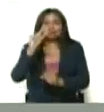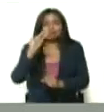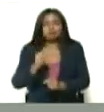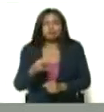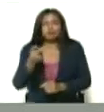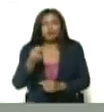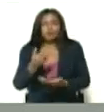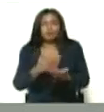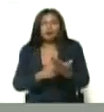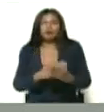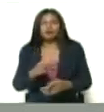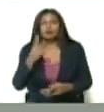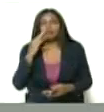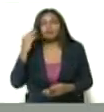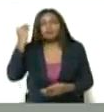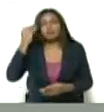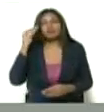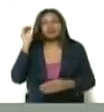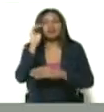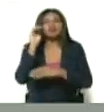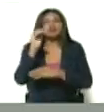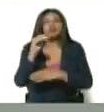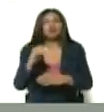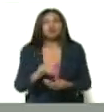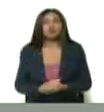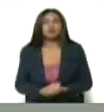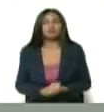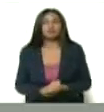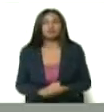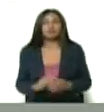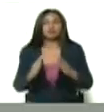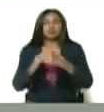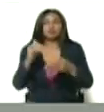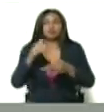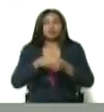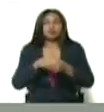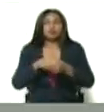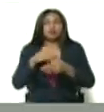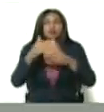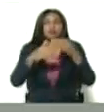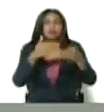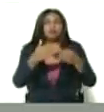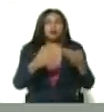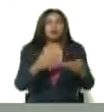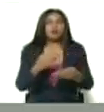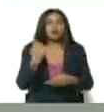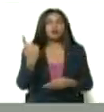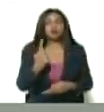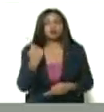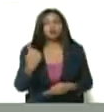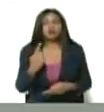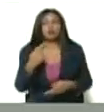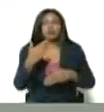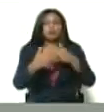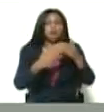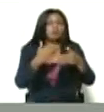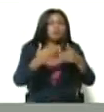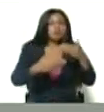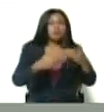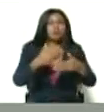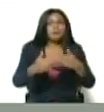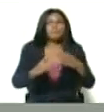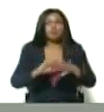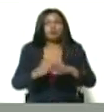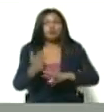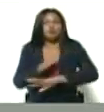en el futuro las cuarentenas van a ser periódicas, no una sola cuarentena, sino que pareciera que por